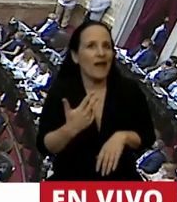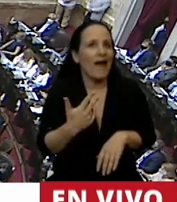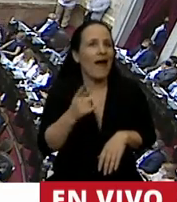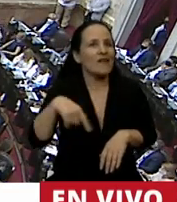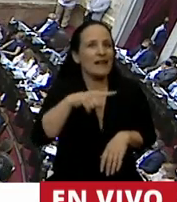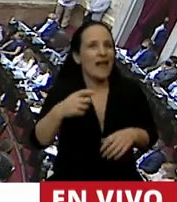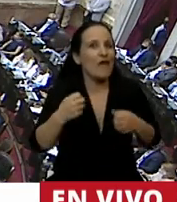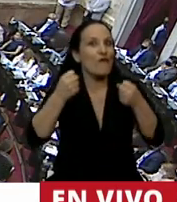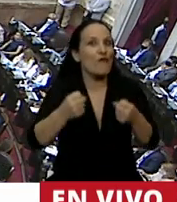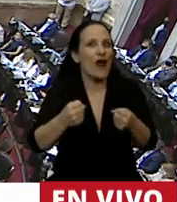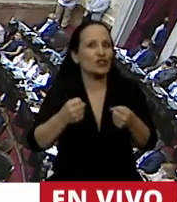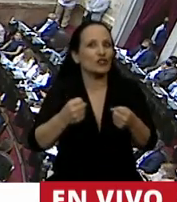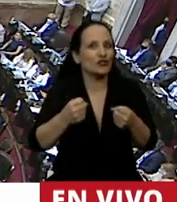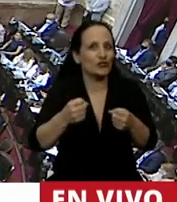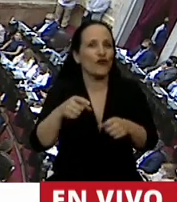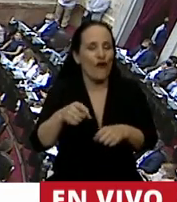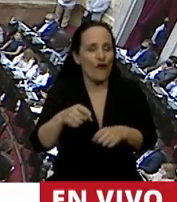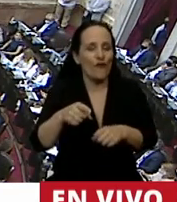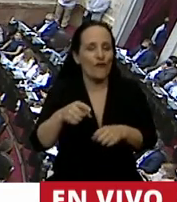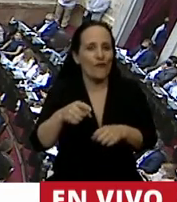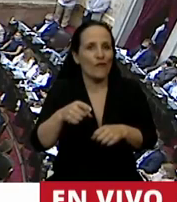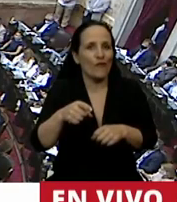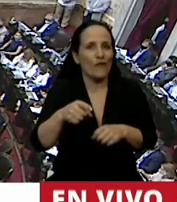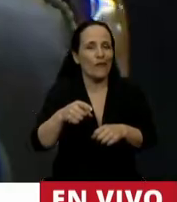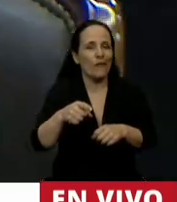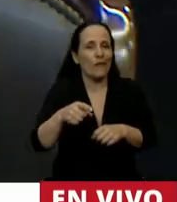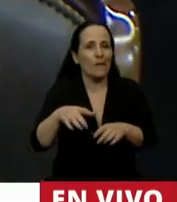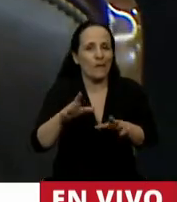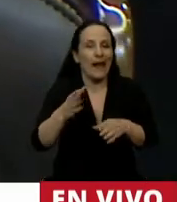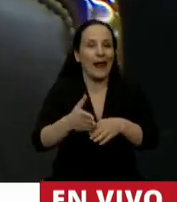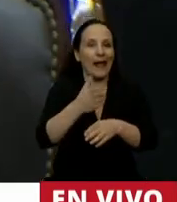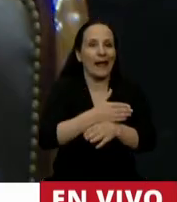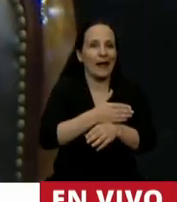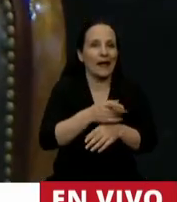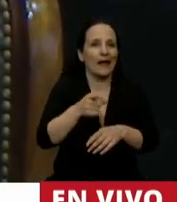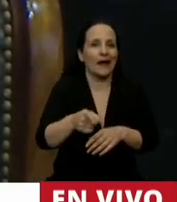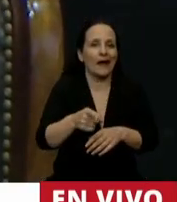hacer un esfuerzo y tomar, plantear, de tratar previamente